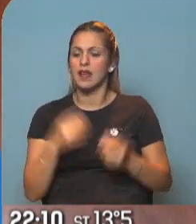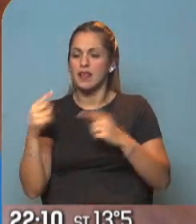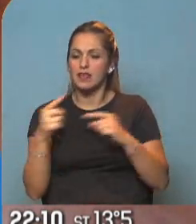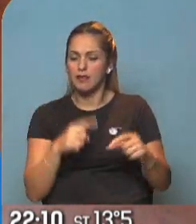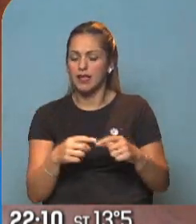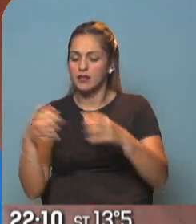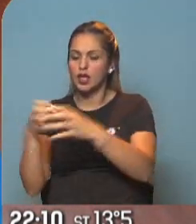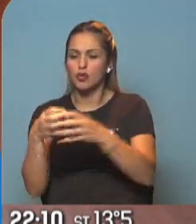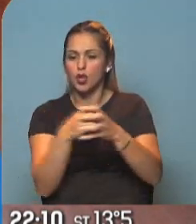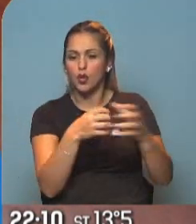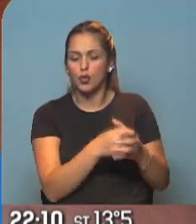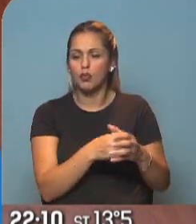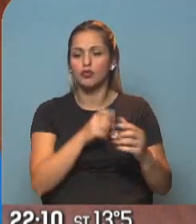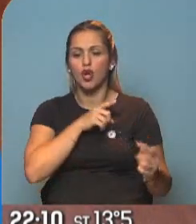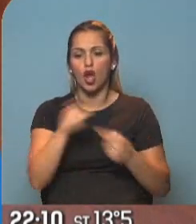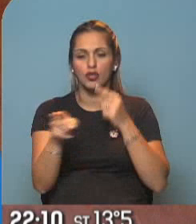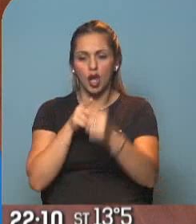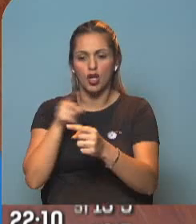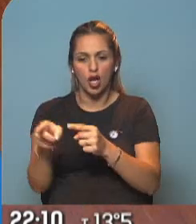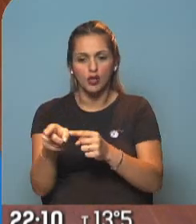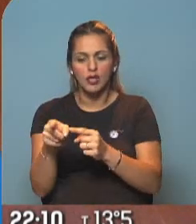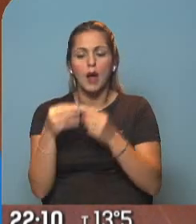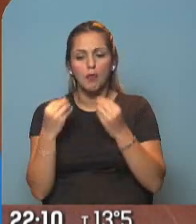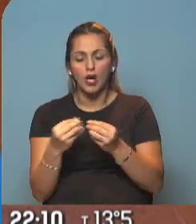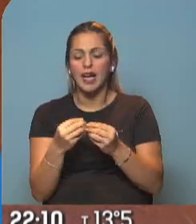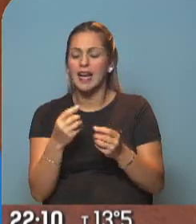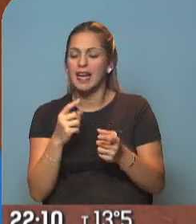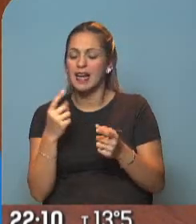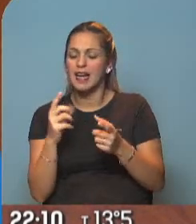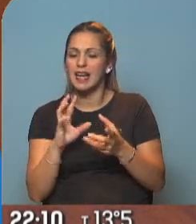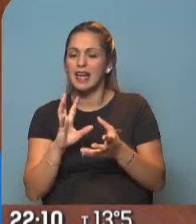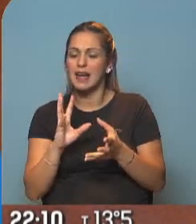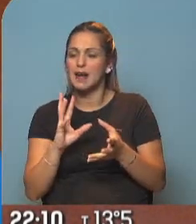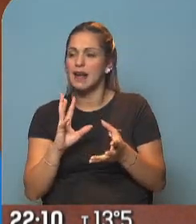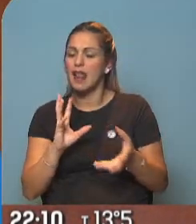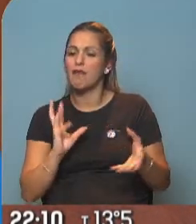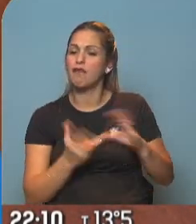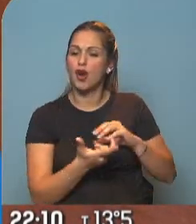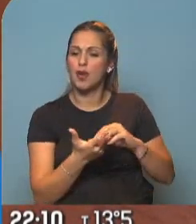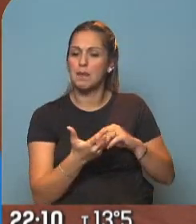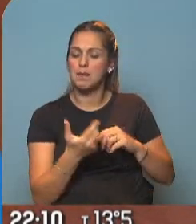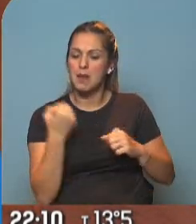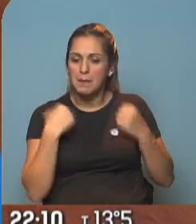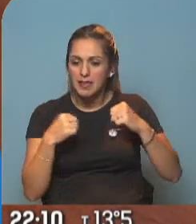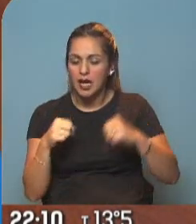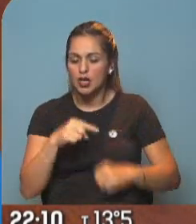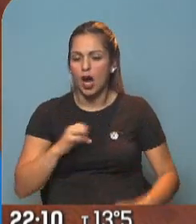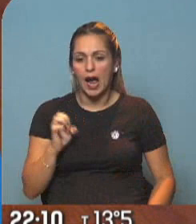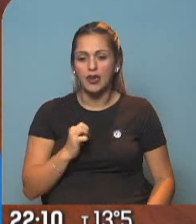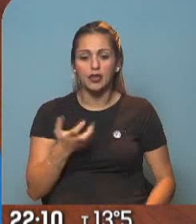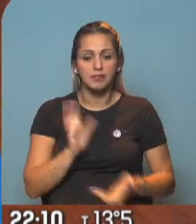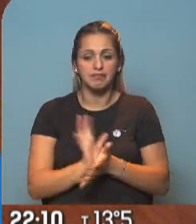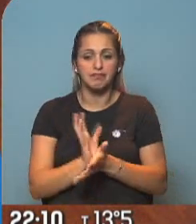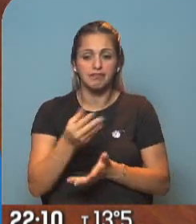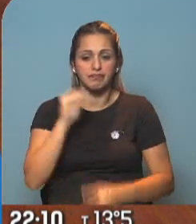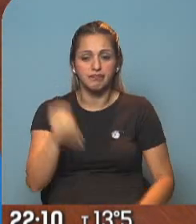bloques opositores, facciones opositoras, porque las distintas estrategias que ensayaron estos años fracasaron. La calle fracasó, o sea,